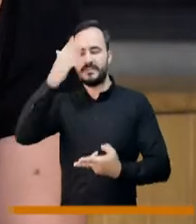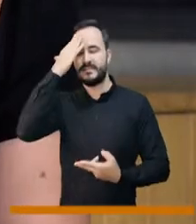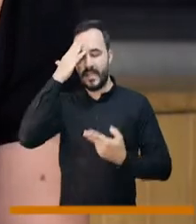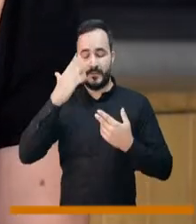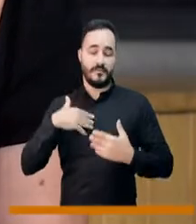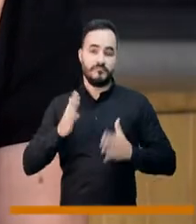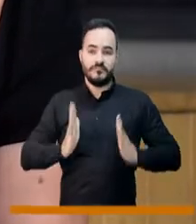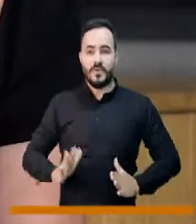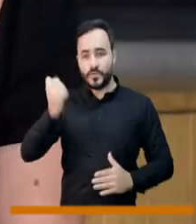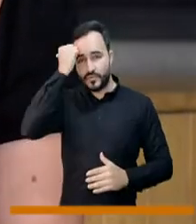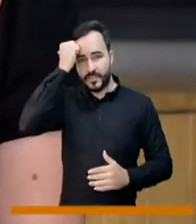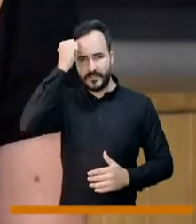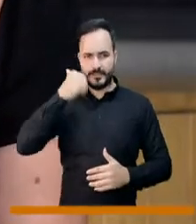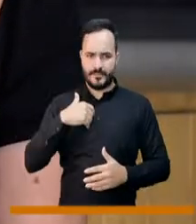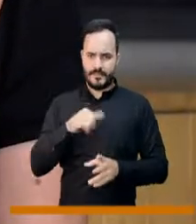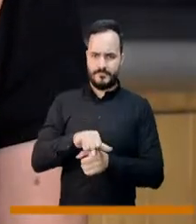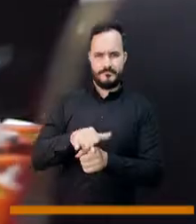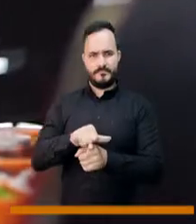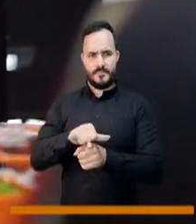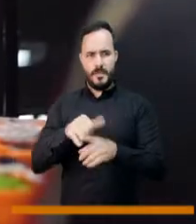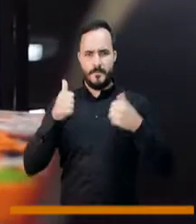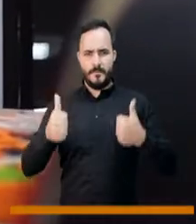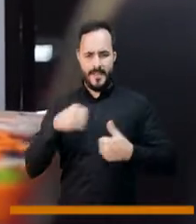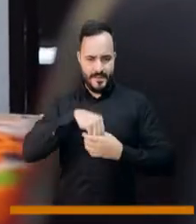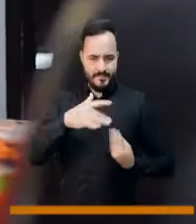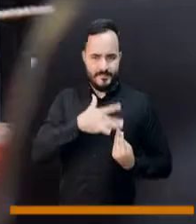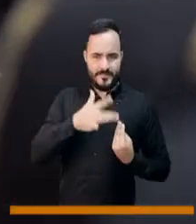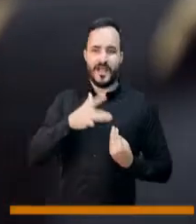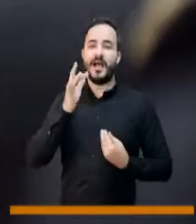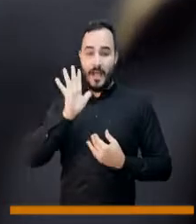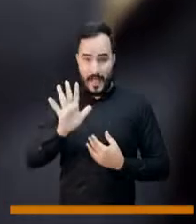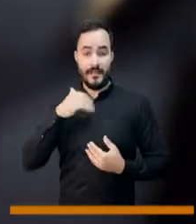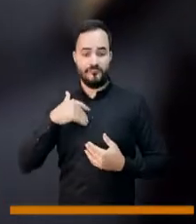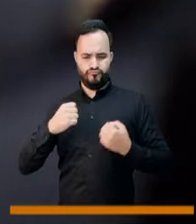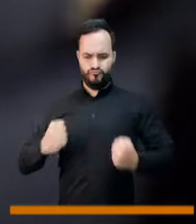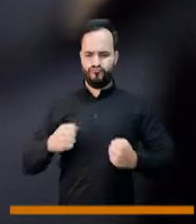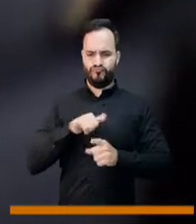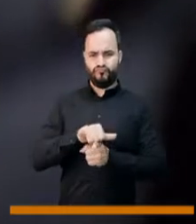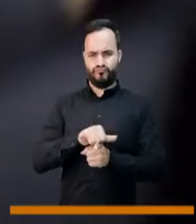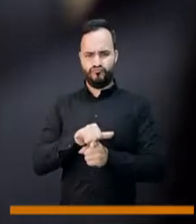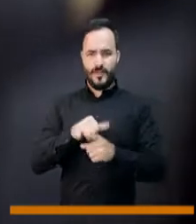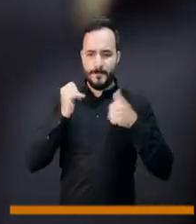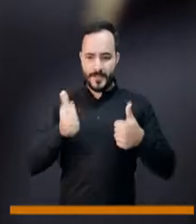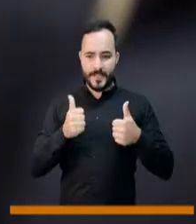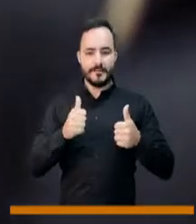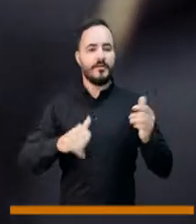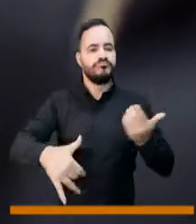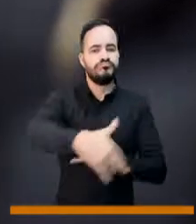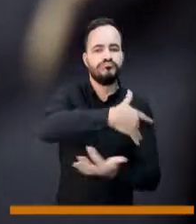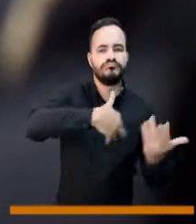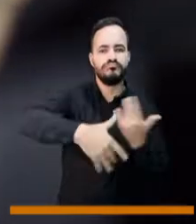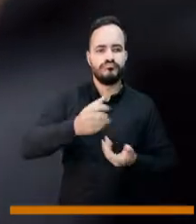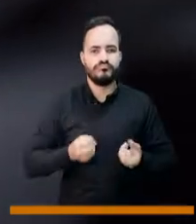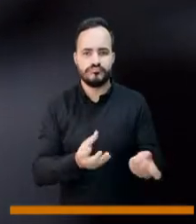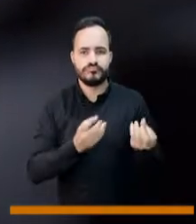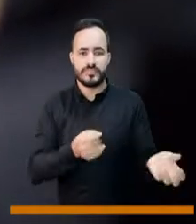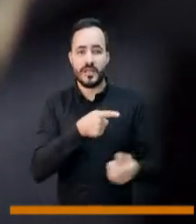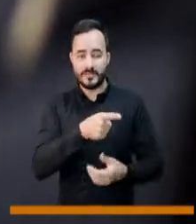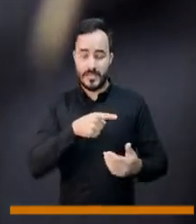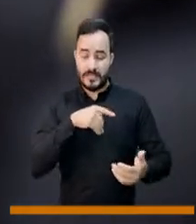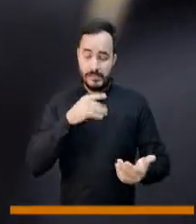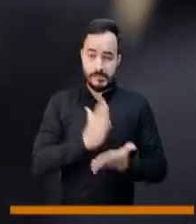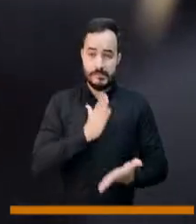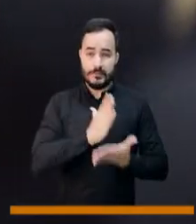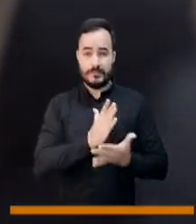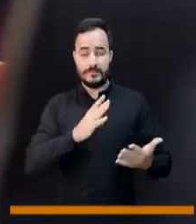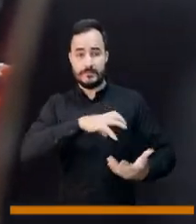maestro emocionalmente está equilibrado, sus entornos de enseñanza-aprendizaje van a estar en